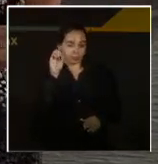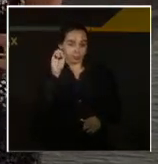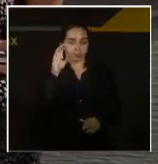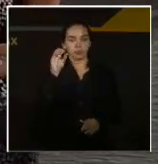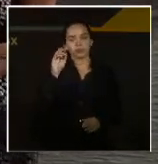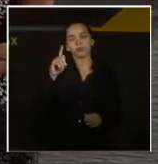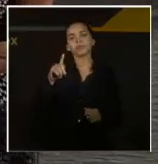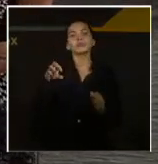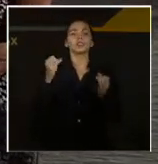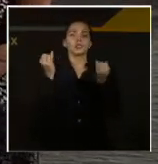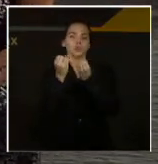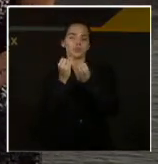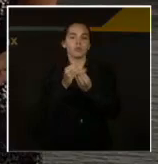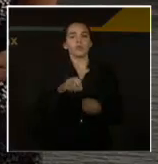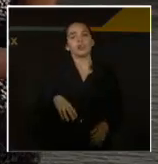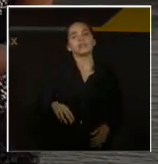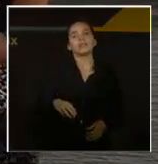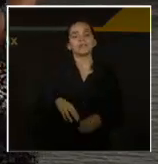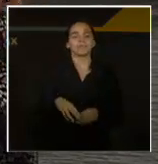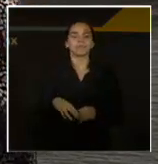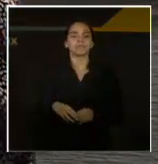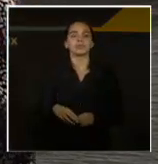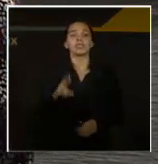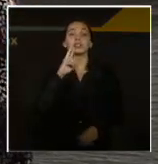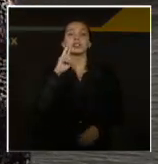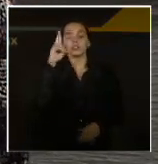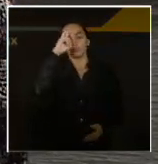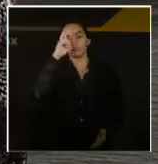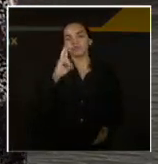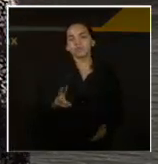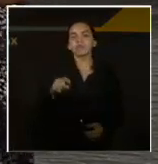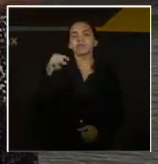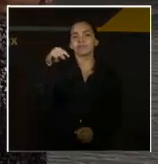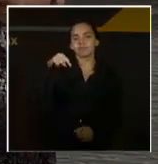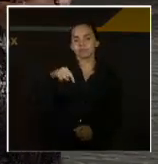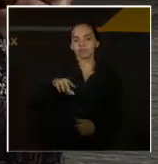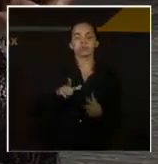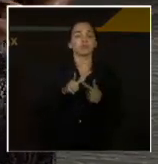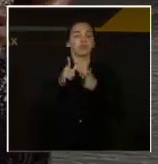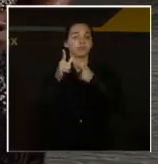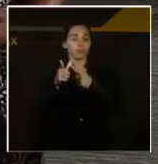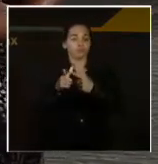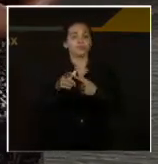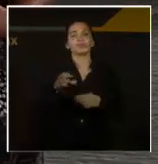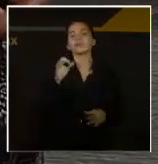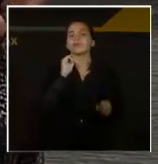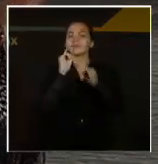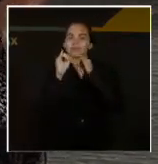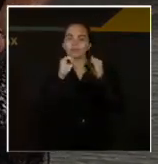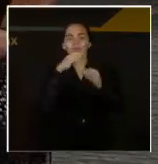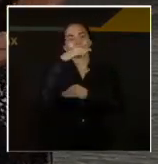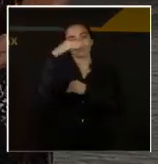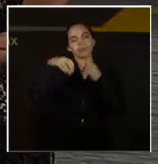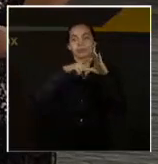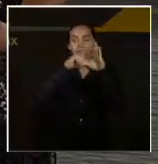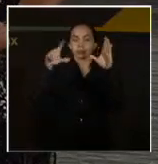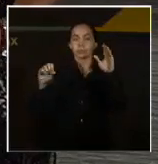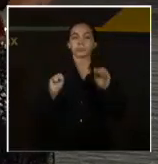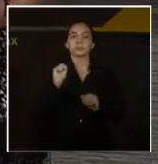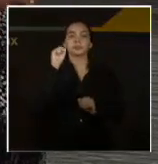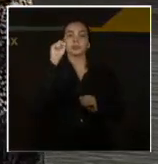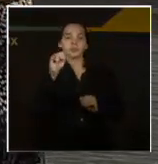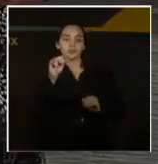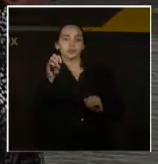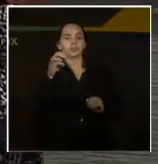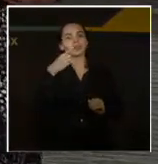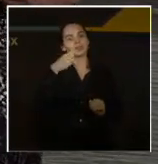supuesto nuestra página de internet. Y también vale la pena recordar que van a seguir más debates, César. Sí, vamos a estar la próxima semana. Bueno, tú vas a